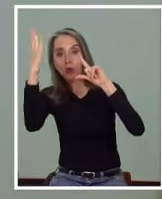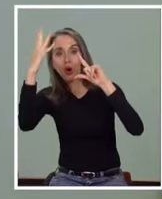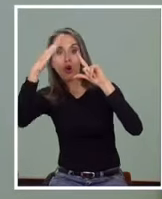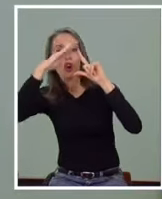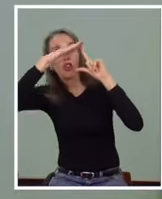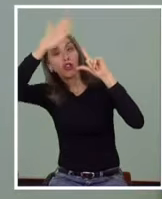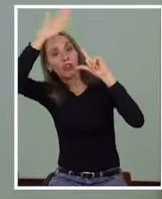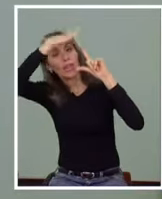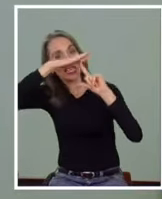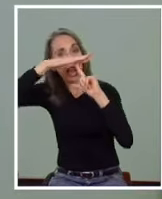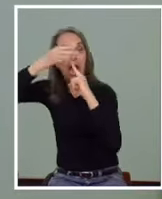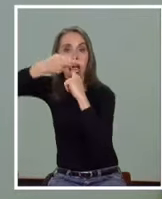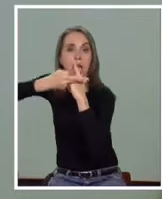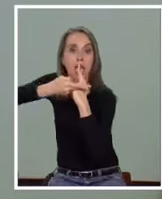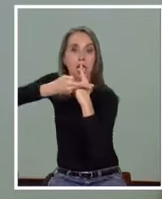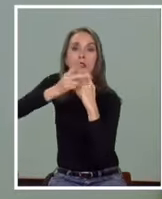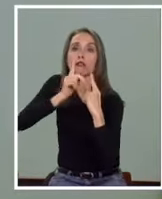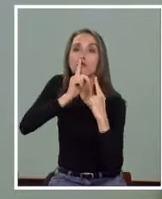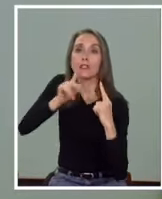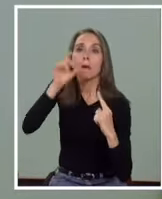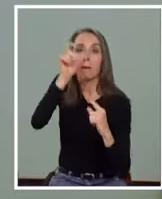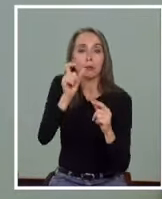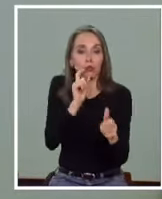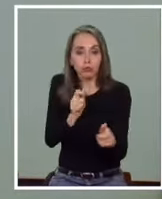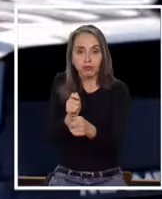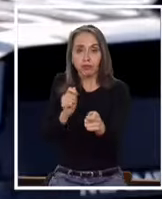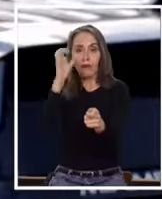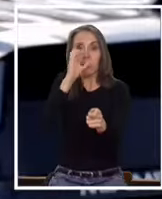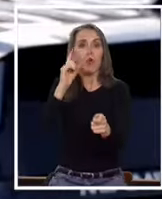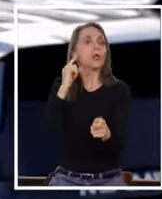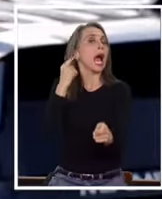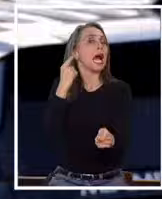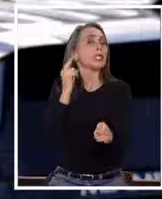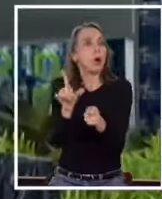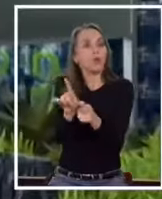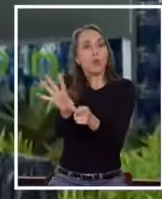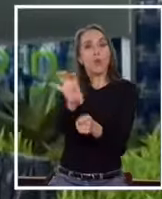busca con equipos que buscan latidos, que buscan respiración.